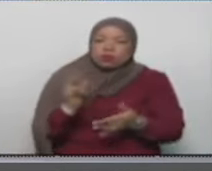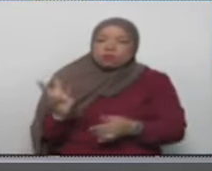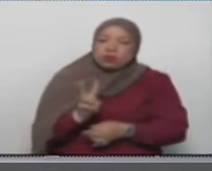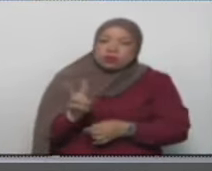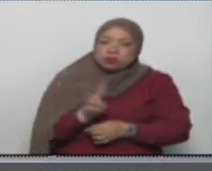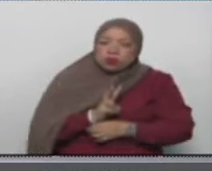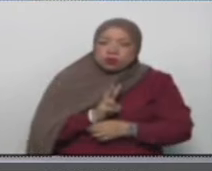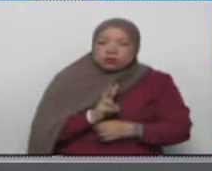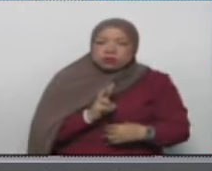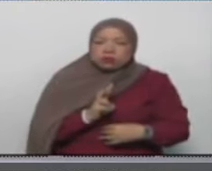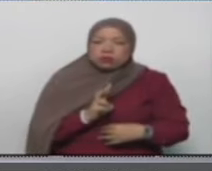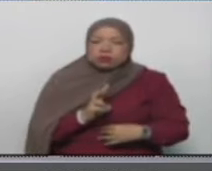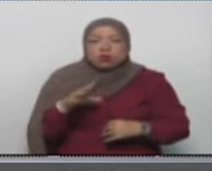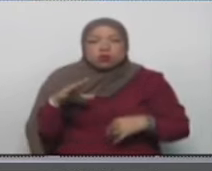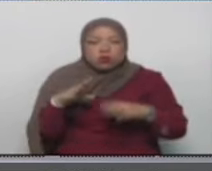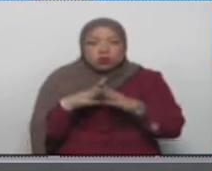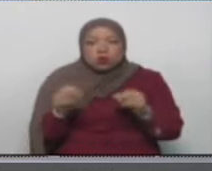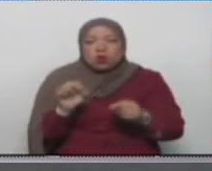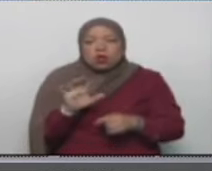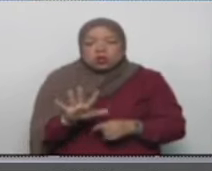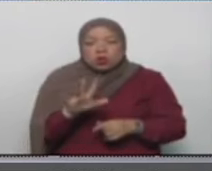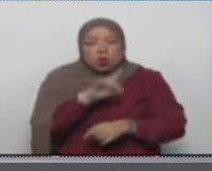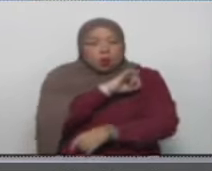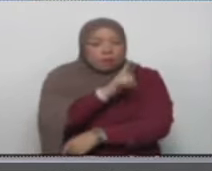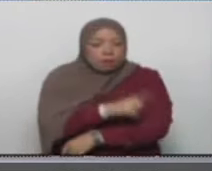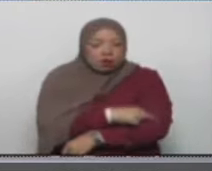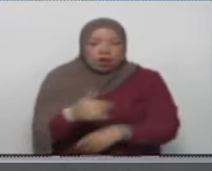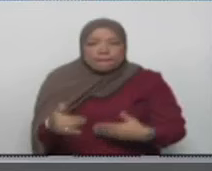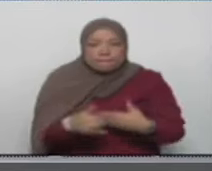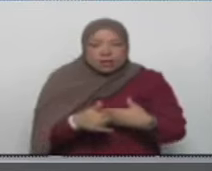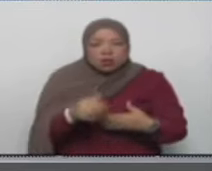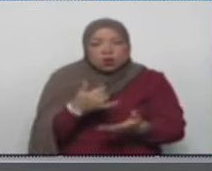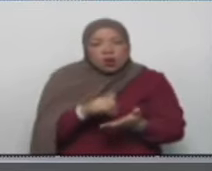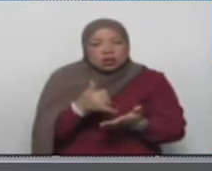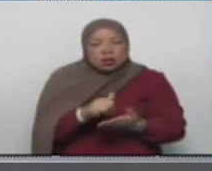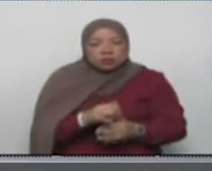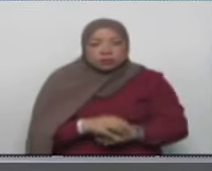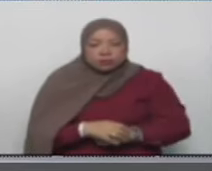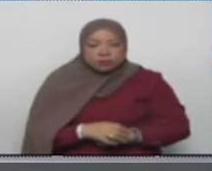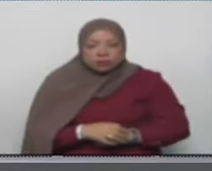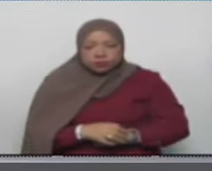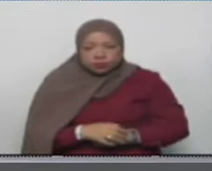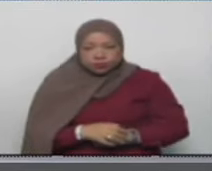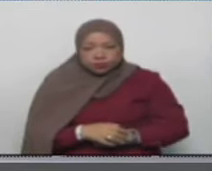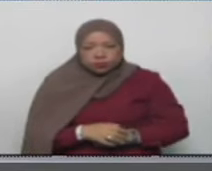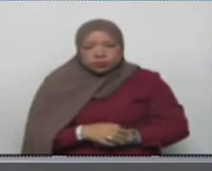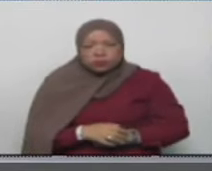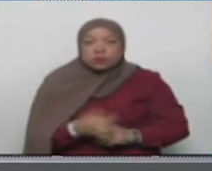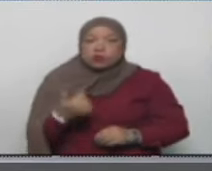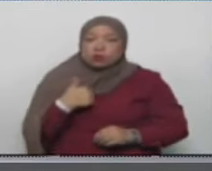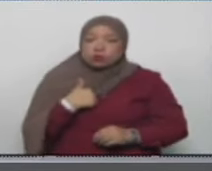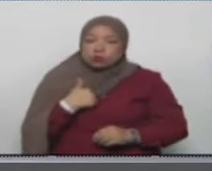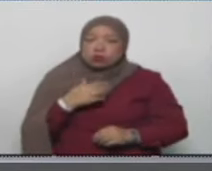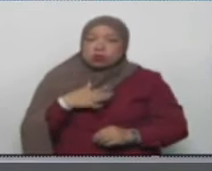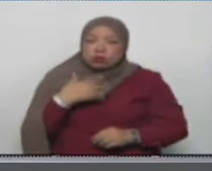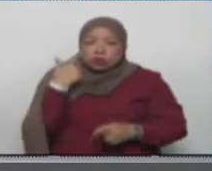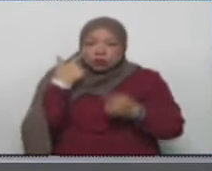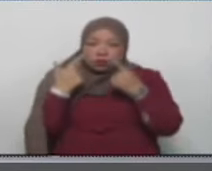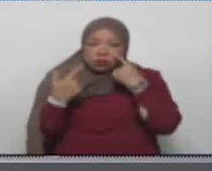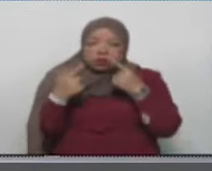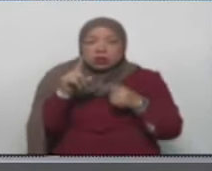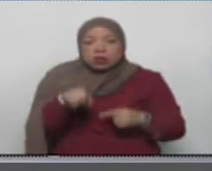país. Todos los cinco poderes están bajo ataque de WhatsApp. Yo lo voy a hacer voluntario. Hazlo